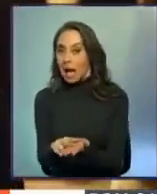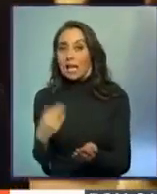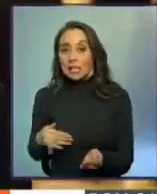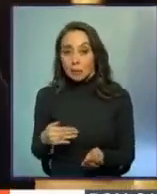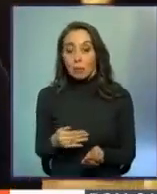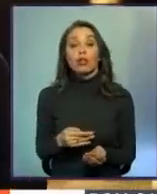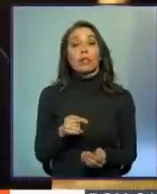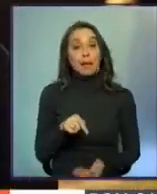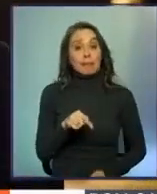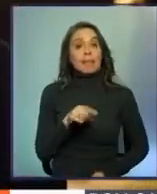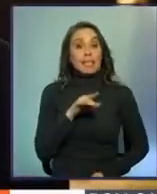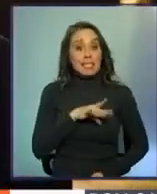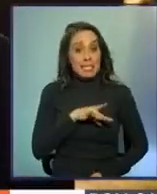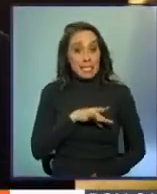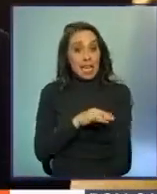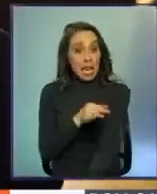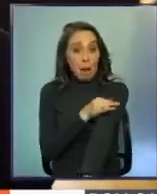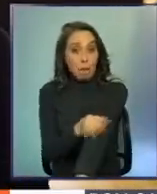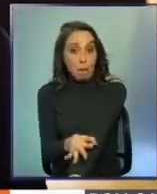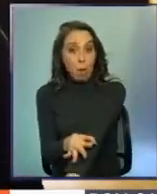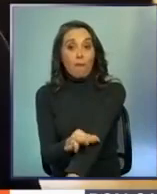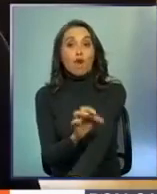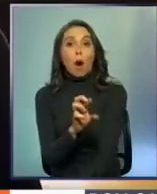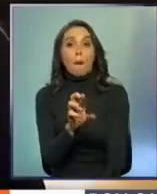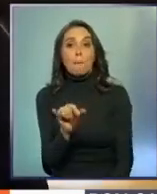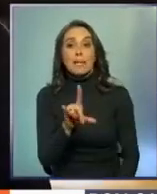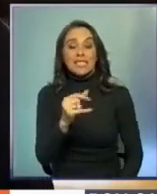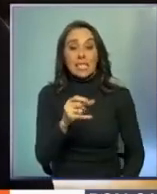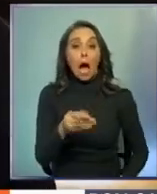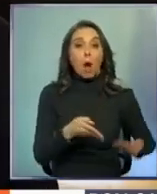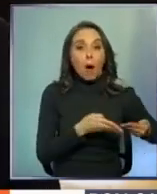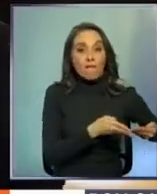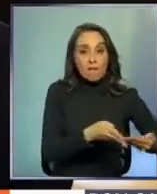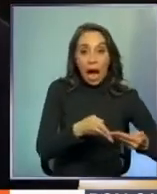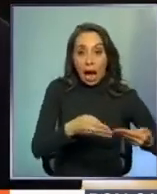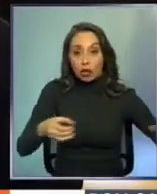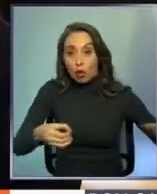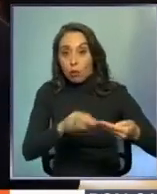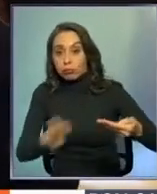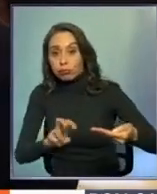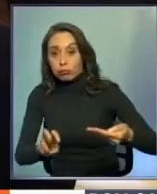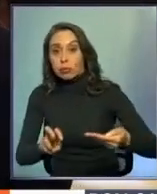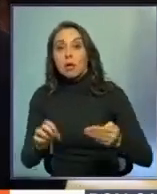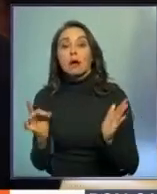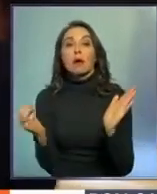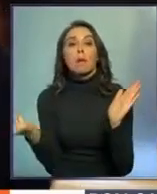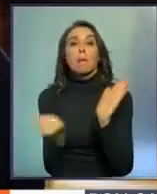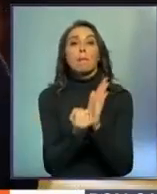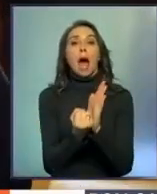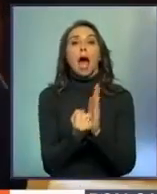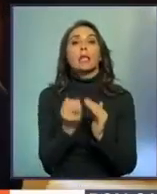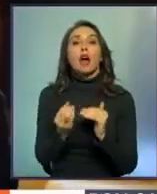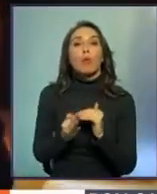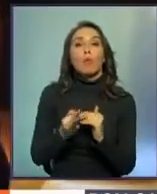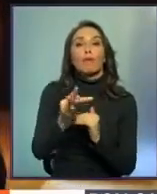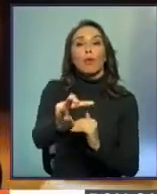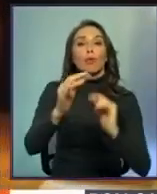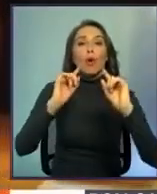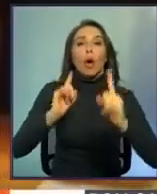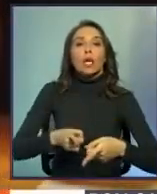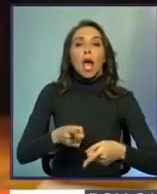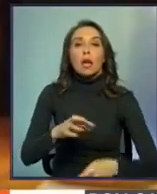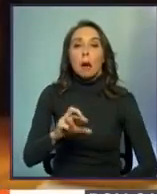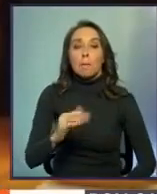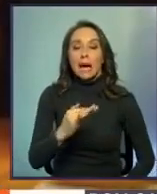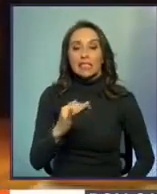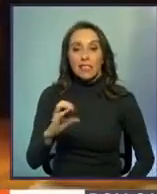de Pisagua es clarísima. Marca un punto de inflexión de lo que será la Guerra del Pacífico de ahí en adelante, porque a